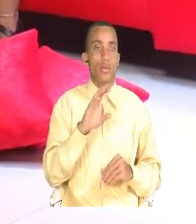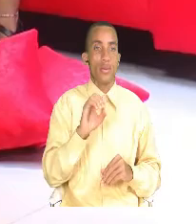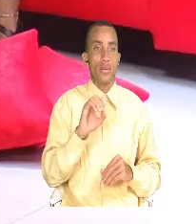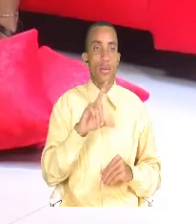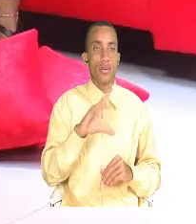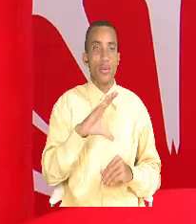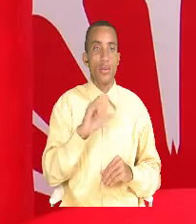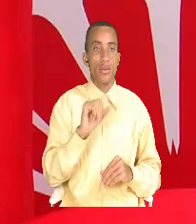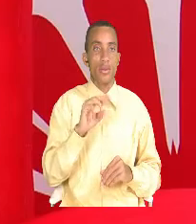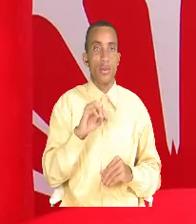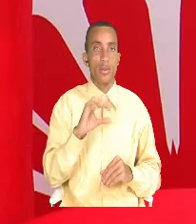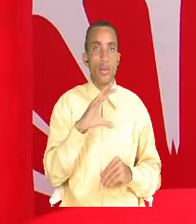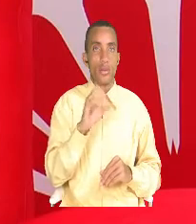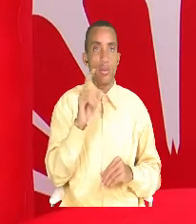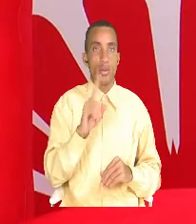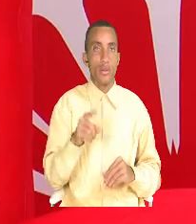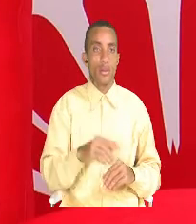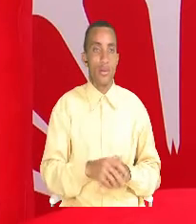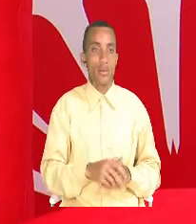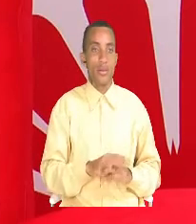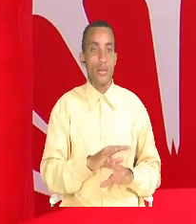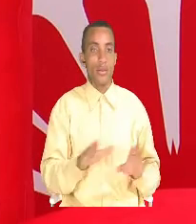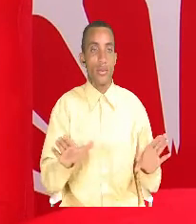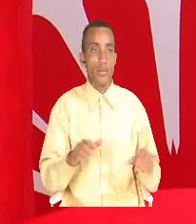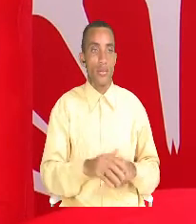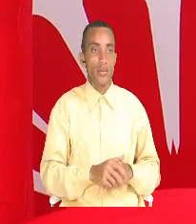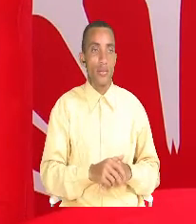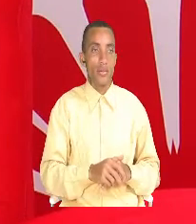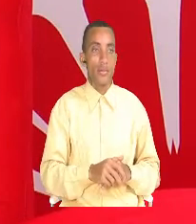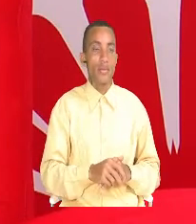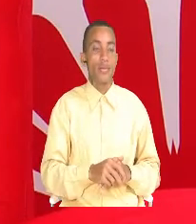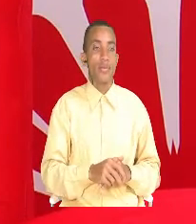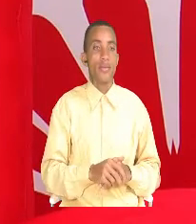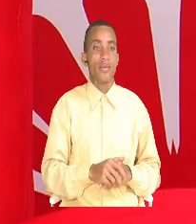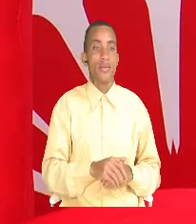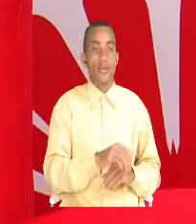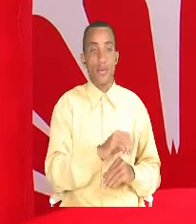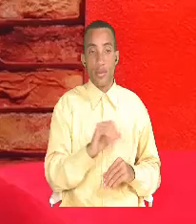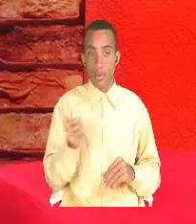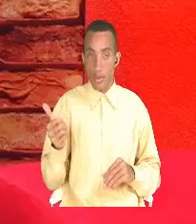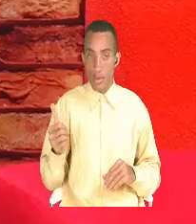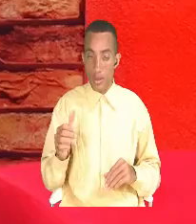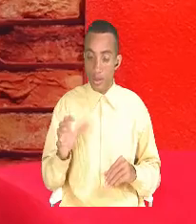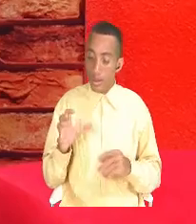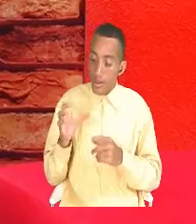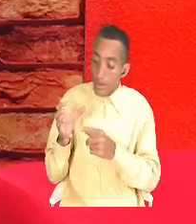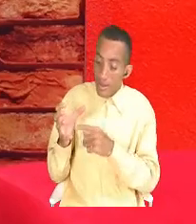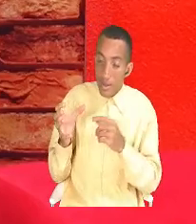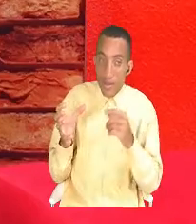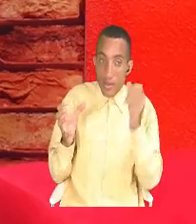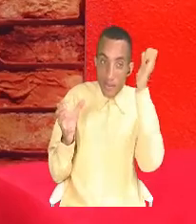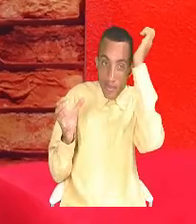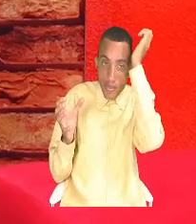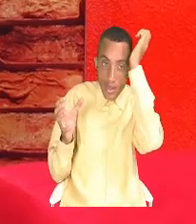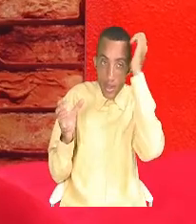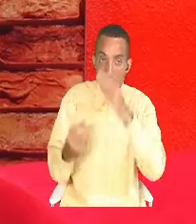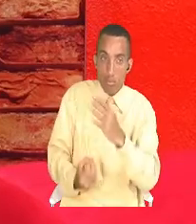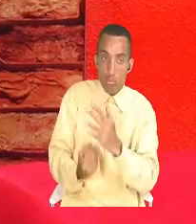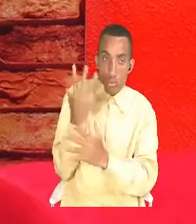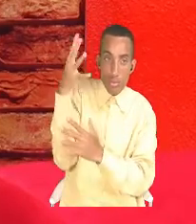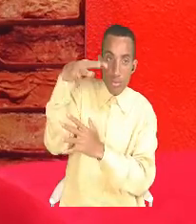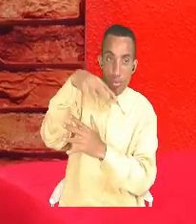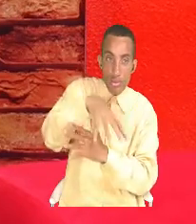tratan? Acá tenemos otro tratamiento que es piedras volcánicas. Exactamente. Las piedras volcánicas pues son ya muy reconocidas a nivel